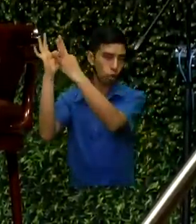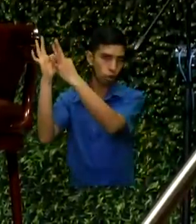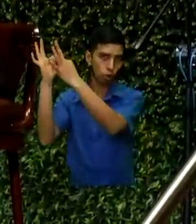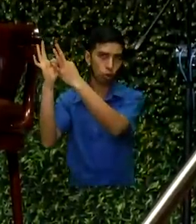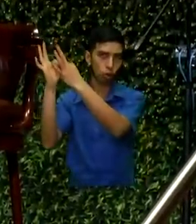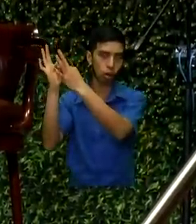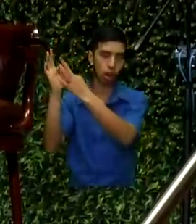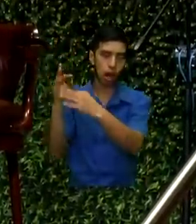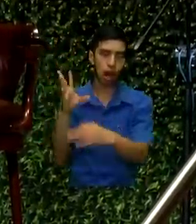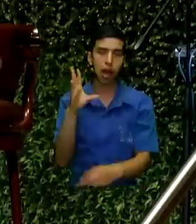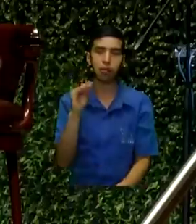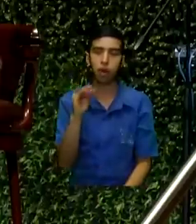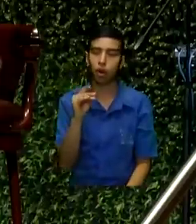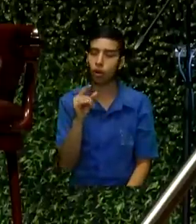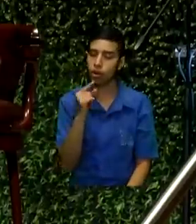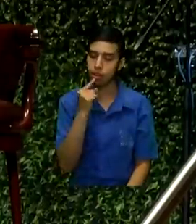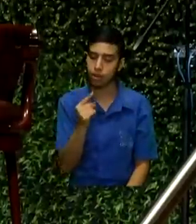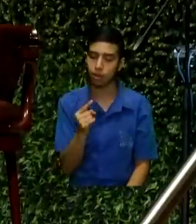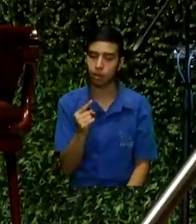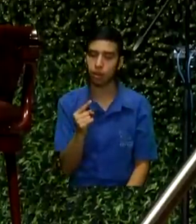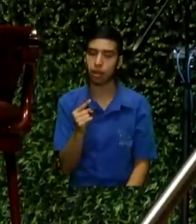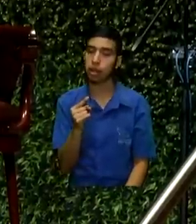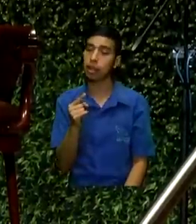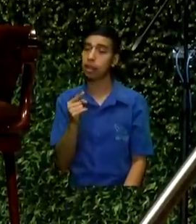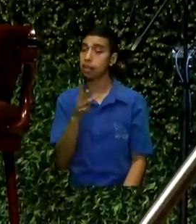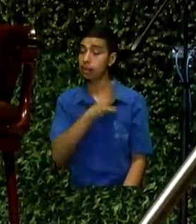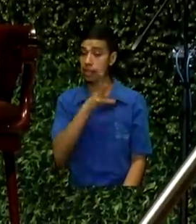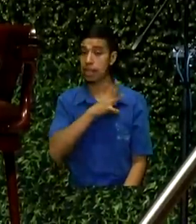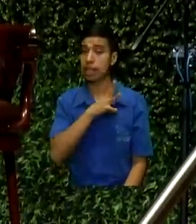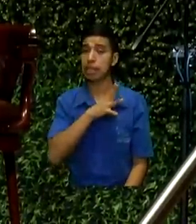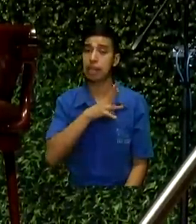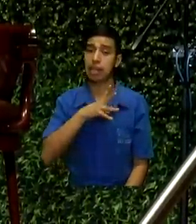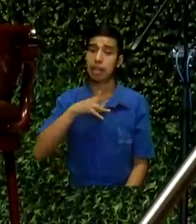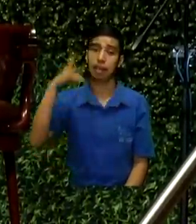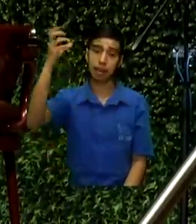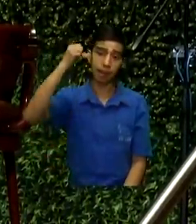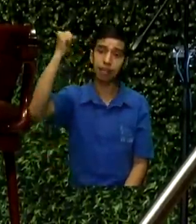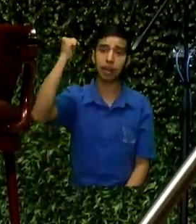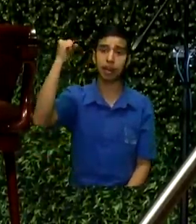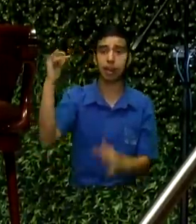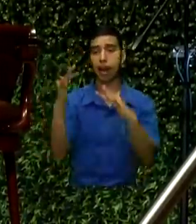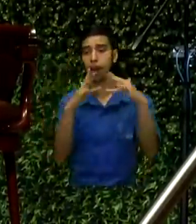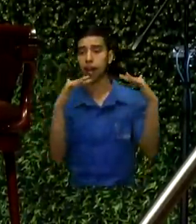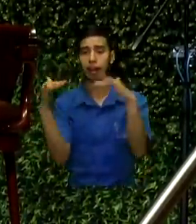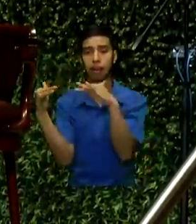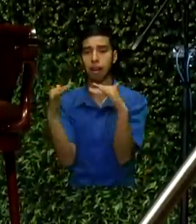chico palen, no usaba esas palabras, no usaba chaspinismos. Mi pastor era muy educado, no como el suyo.